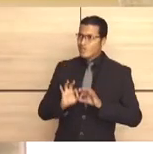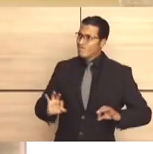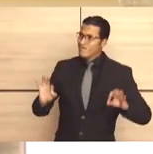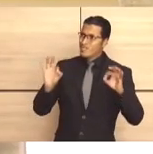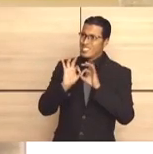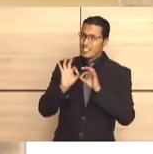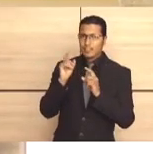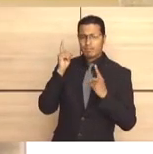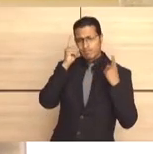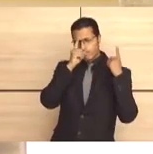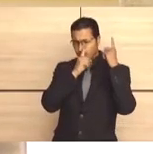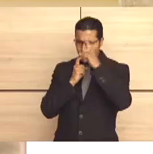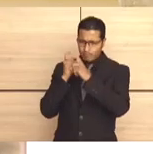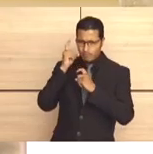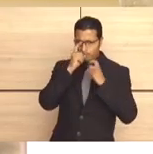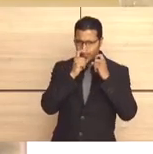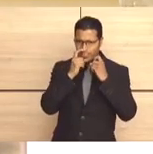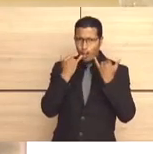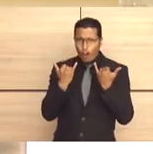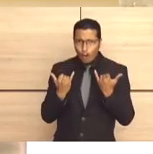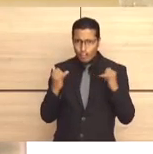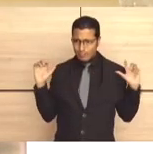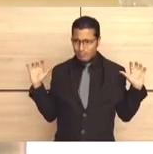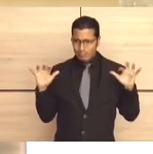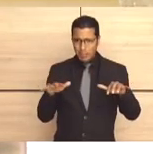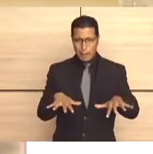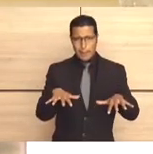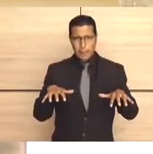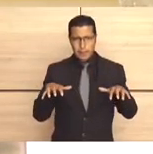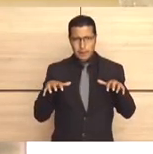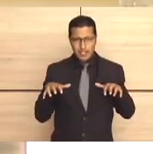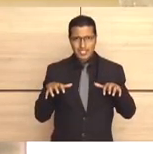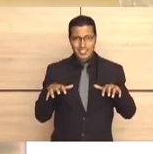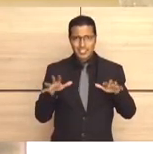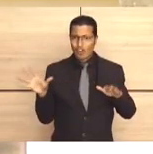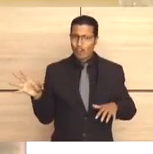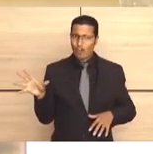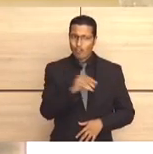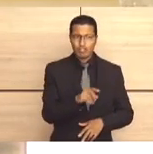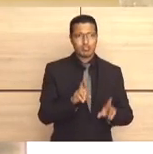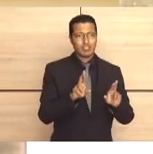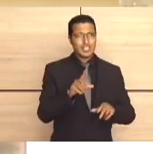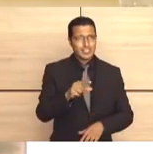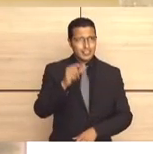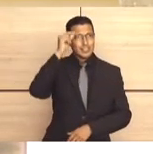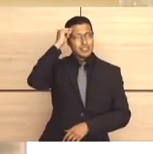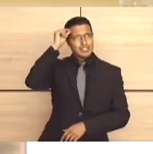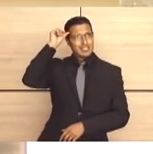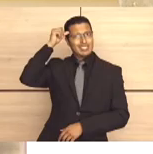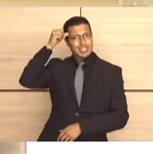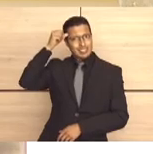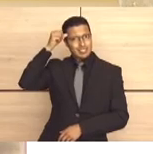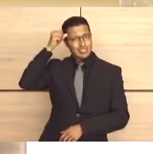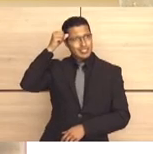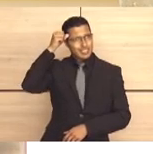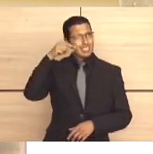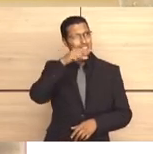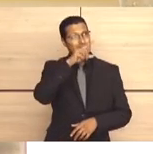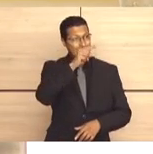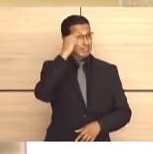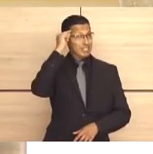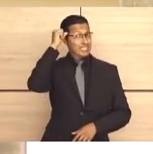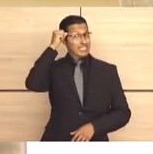Reflexionar, como que este espacio de hoy, si se llevan algo, se inspiren, nos inspiremos y es pasar de la inspiración a la acción.